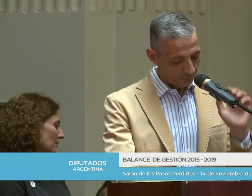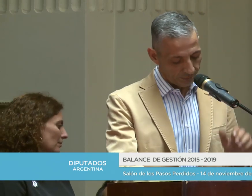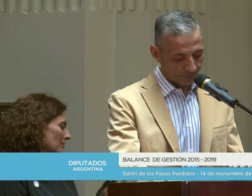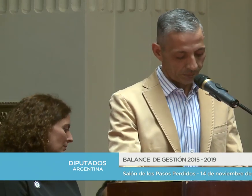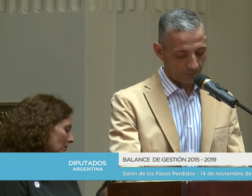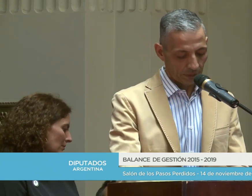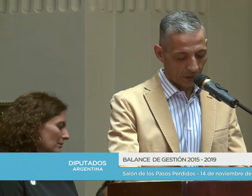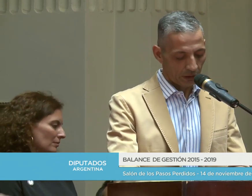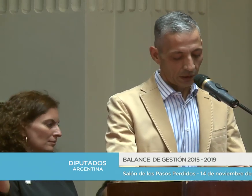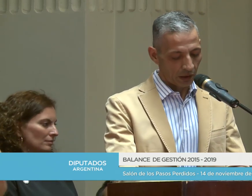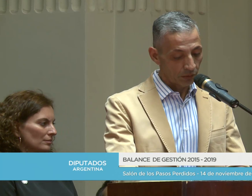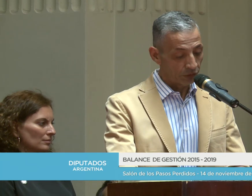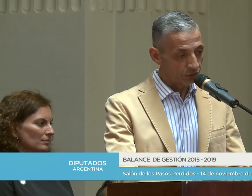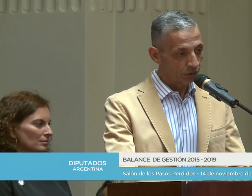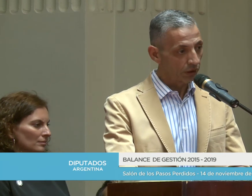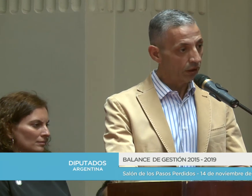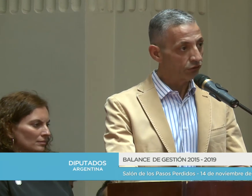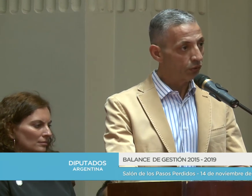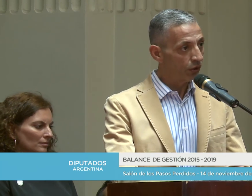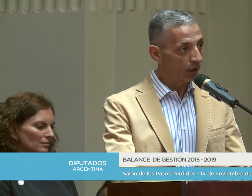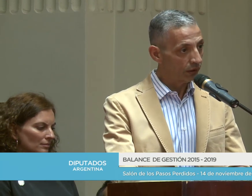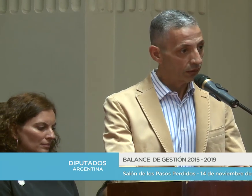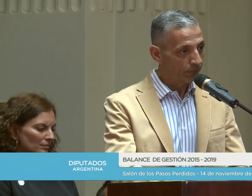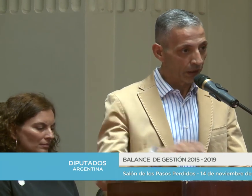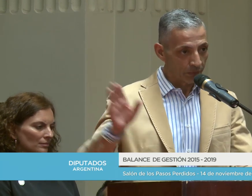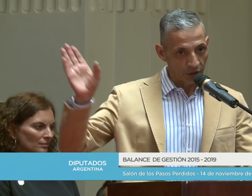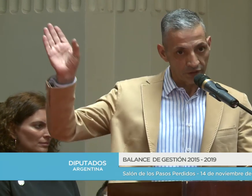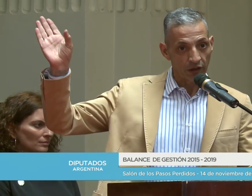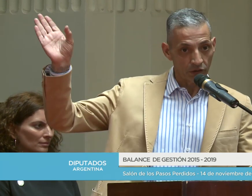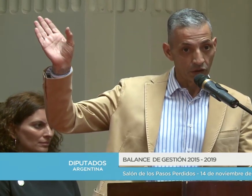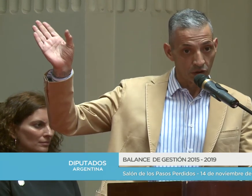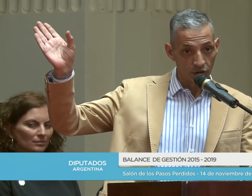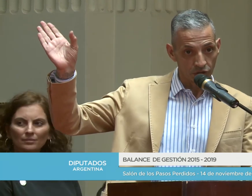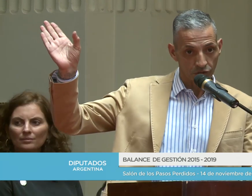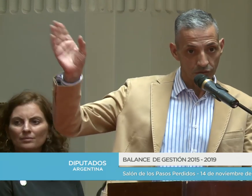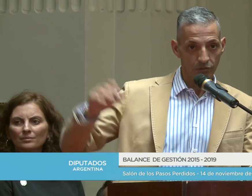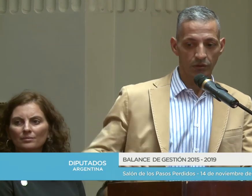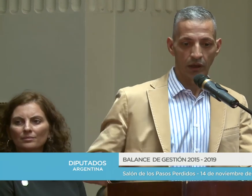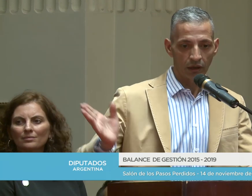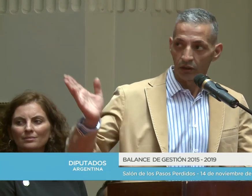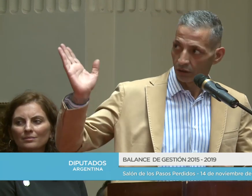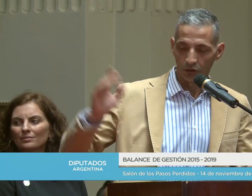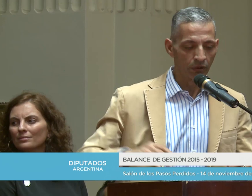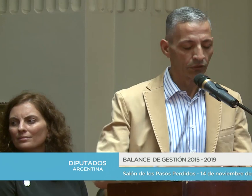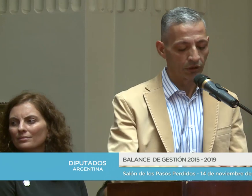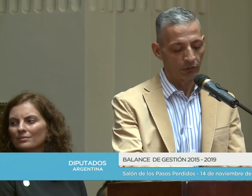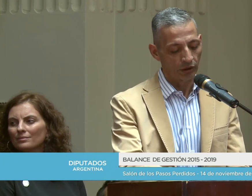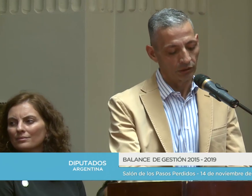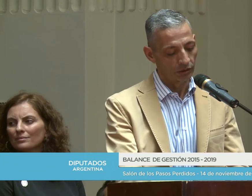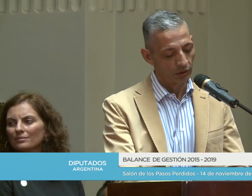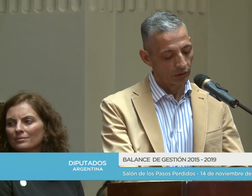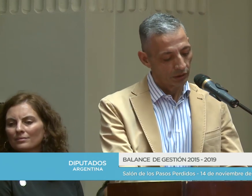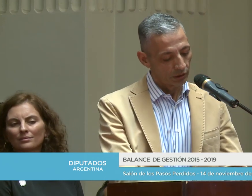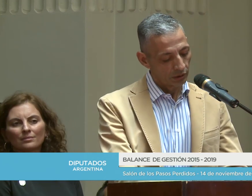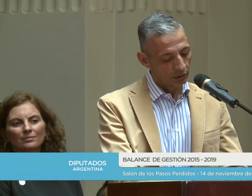esté la Comisión de Higiene y Seguridad para poder hacer estos logros, que lo vimos en el